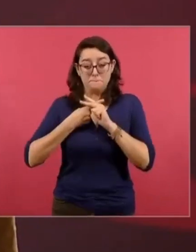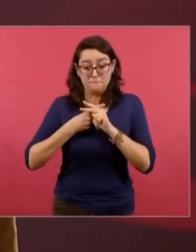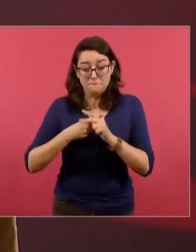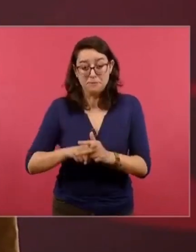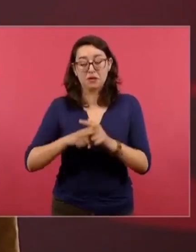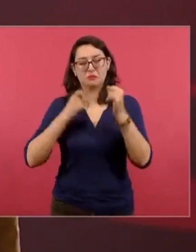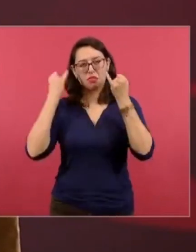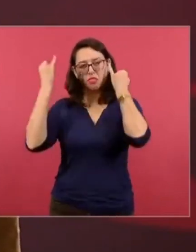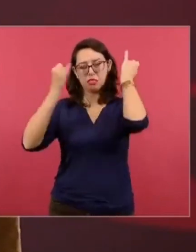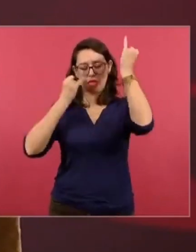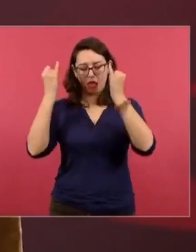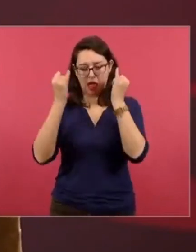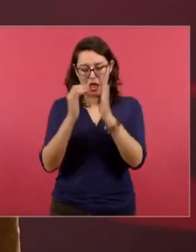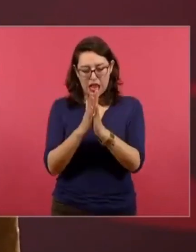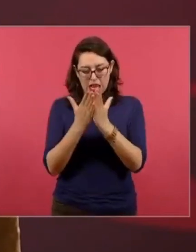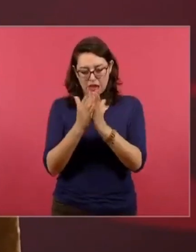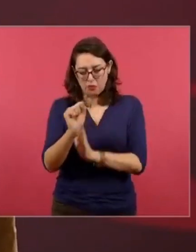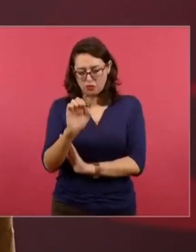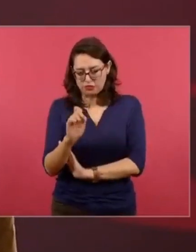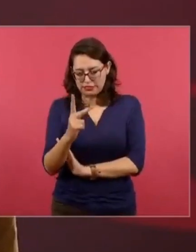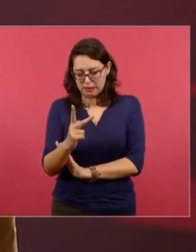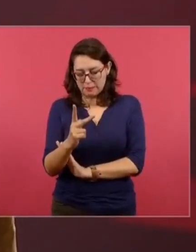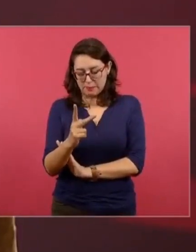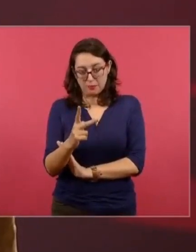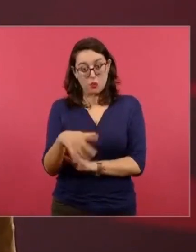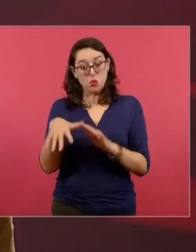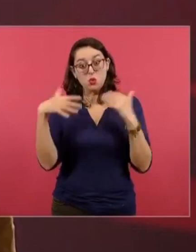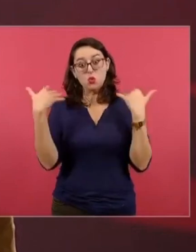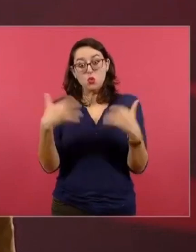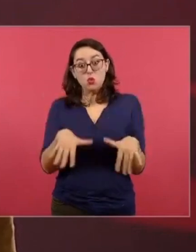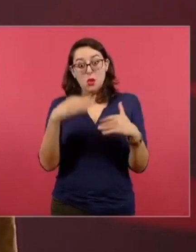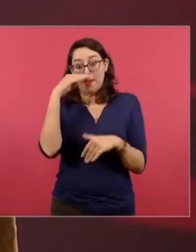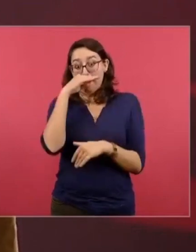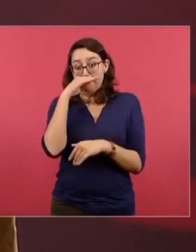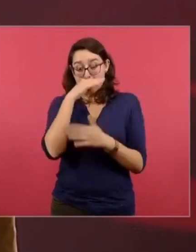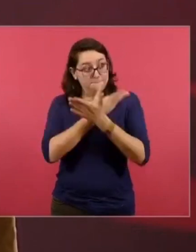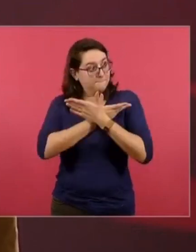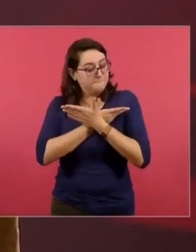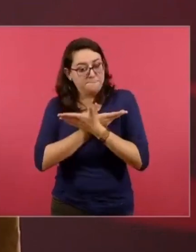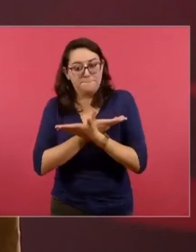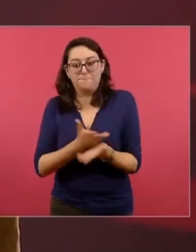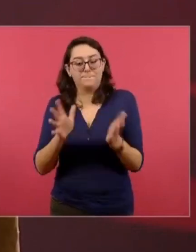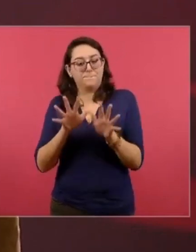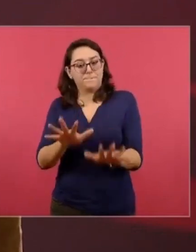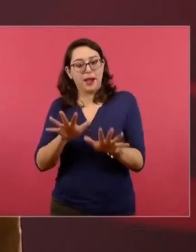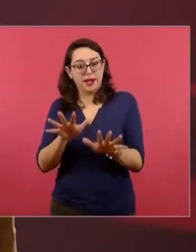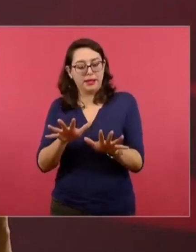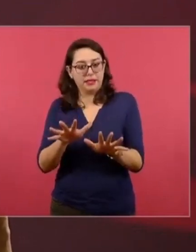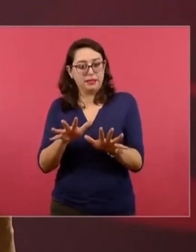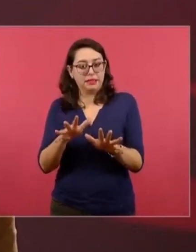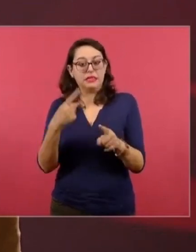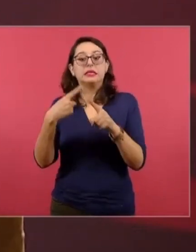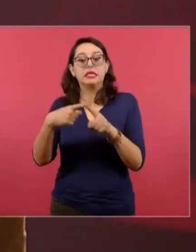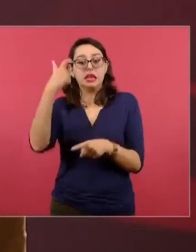pensó el libro de texto en el caso mexicano como un hecho extraordinario, se pensó para hacer un libro